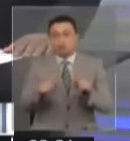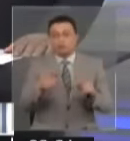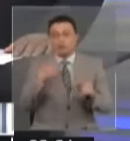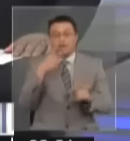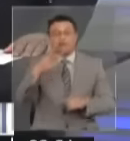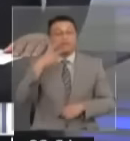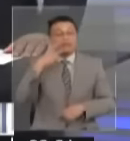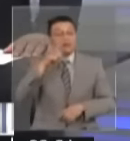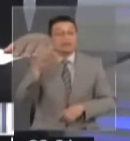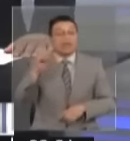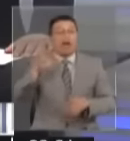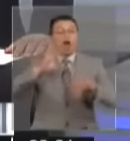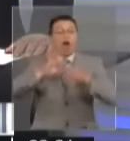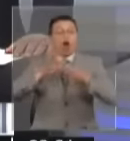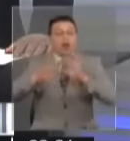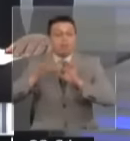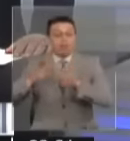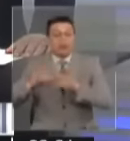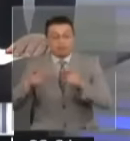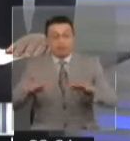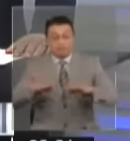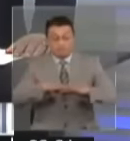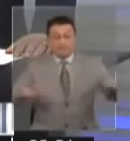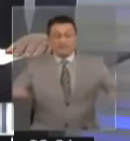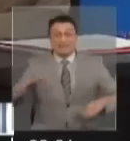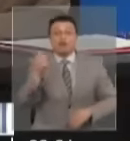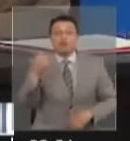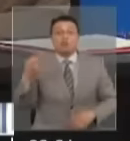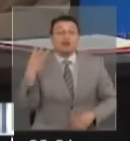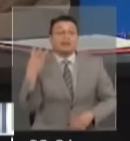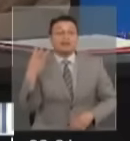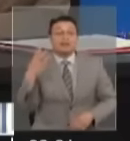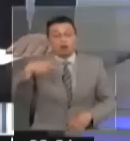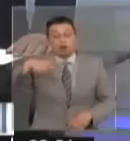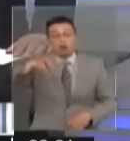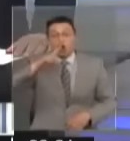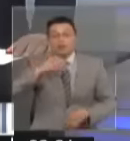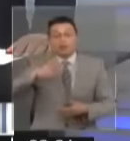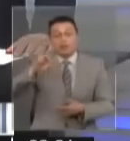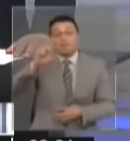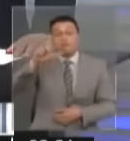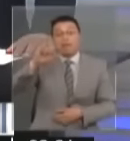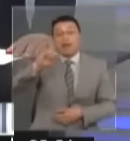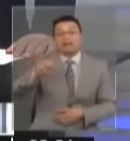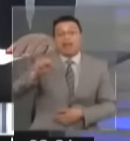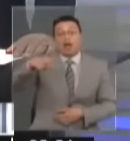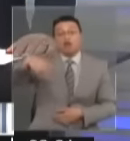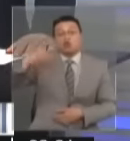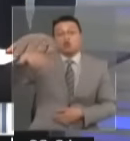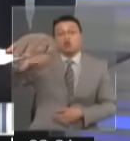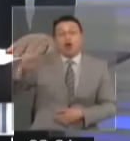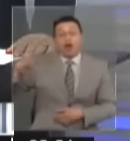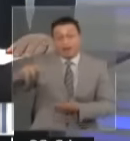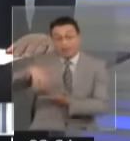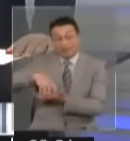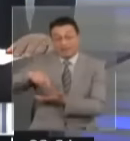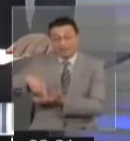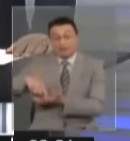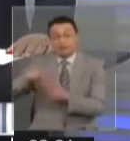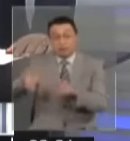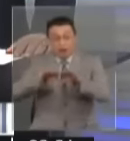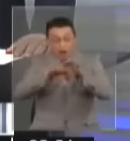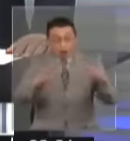¿ya? Quiero llevarlo a la mesa 3. Que está en el sector norte, Plaza Ñuñoa, ¿cierto? Esa mesa 3 firmó un acuerdo ya